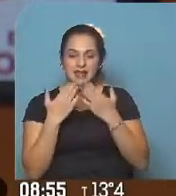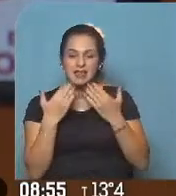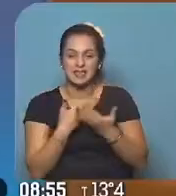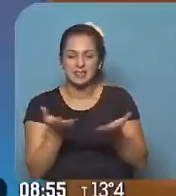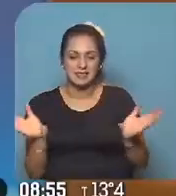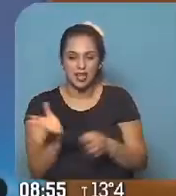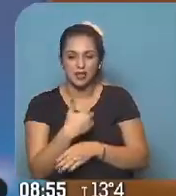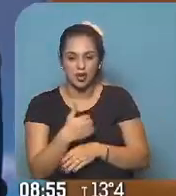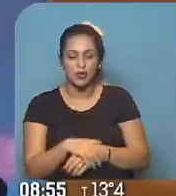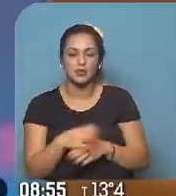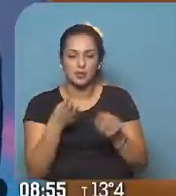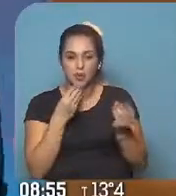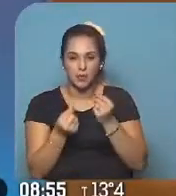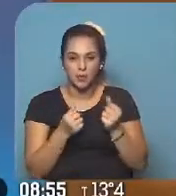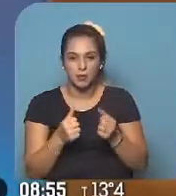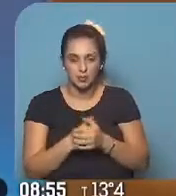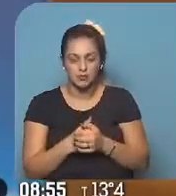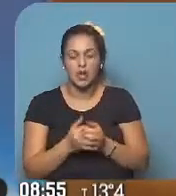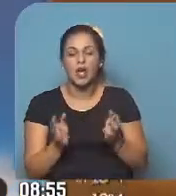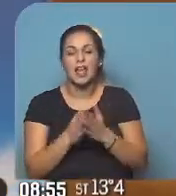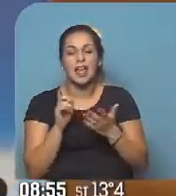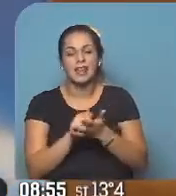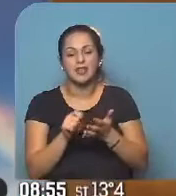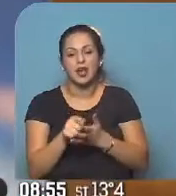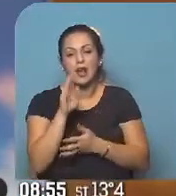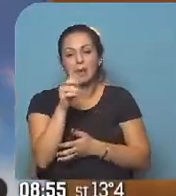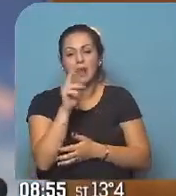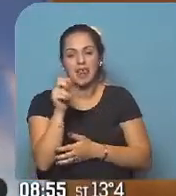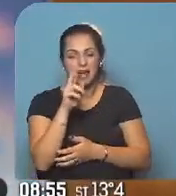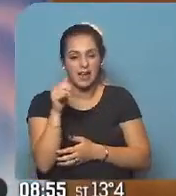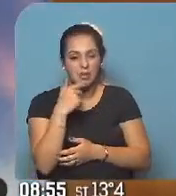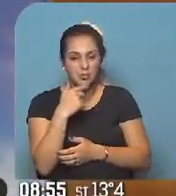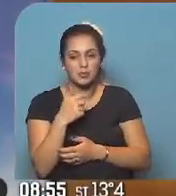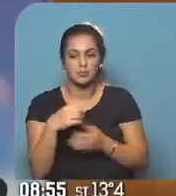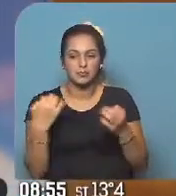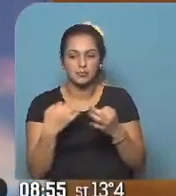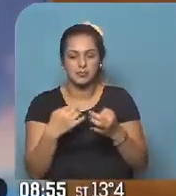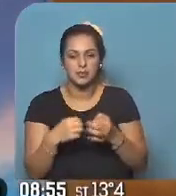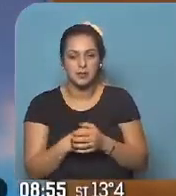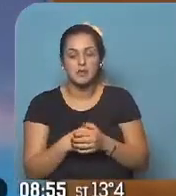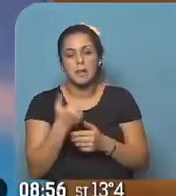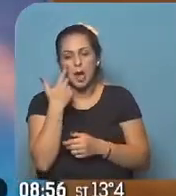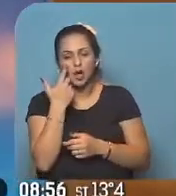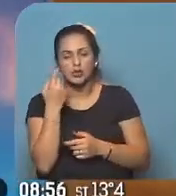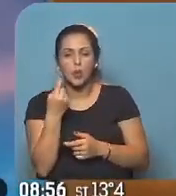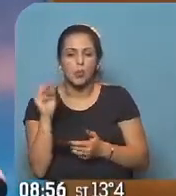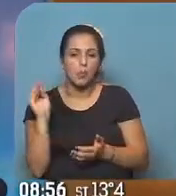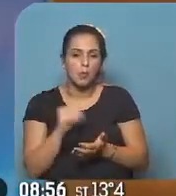ustedes. Un placer, ¿eh? De Editorial Barenhaus. Buenísimo el libro para conocernos un poco más, ¿no? La